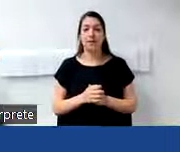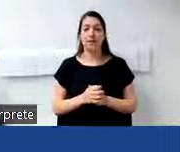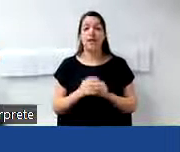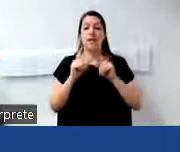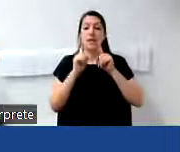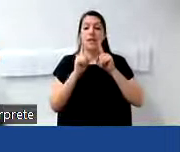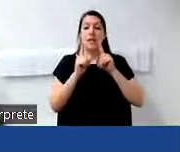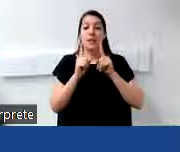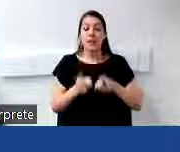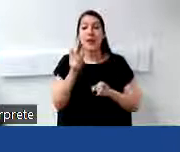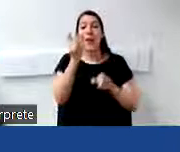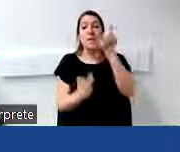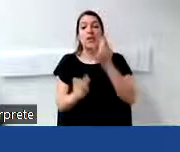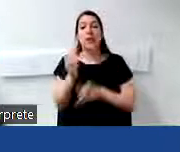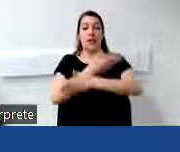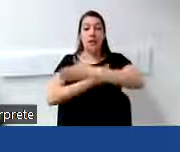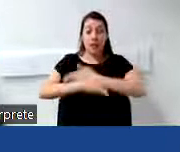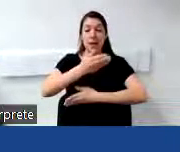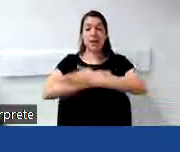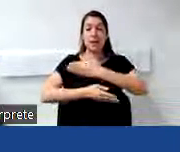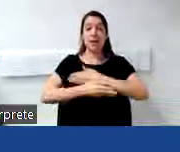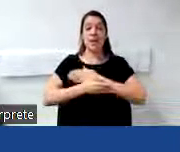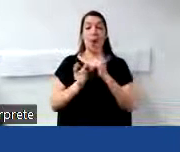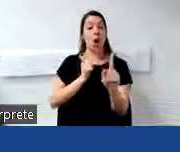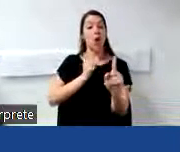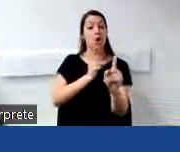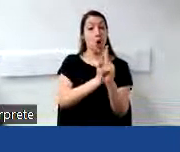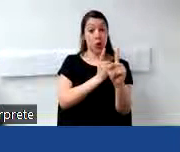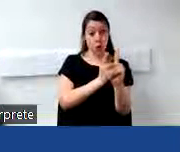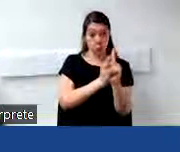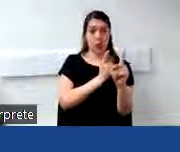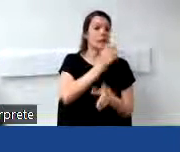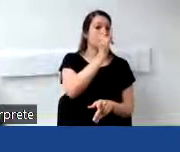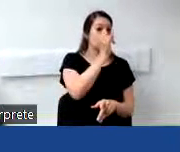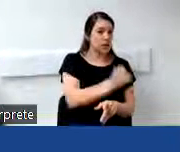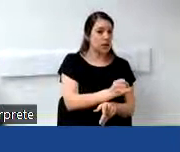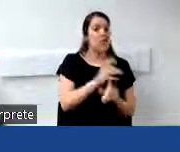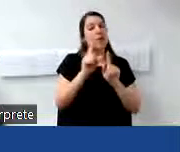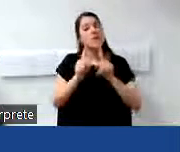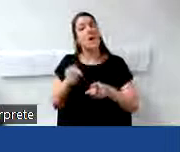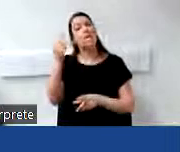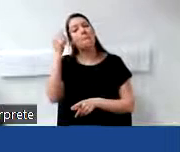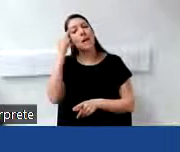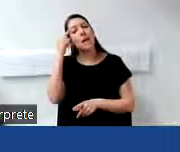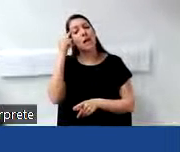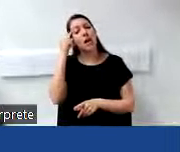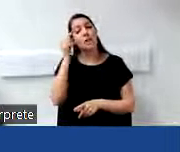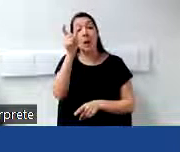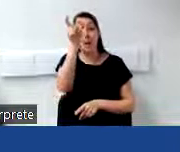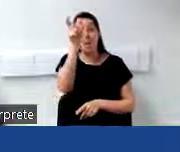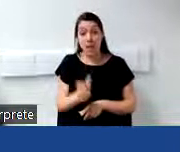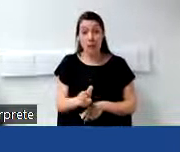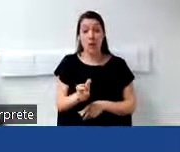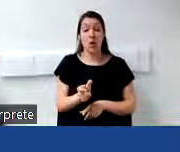Pensamos en las personas con discapacidad cuando vienen a las consultas, pero también tenemos que pensar que una persona, un funcionario,